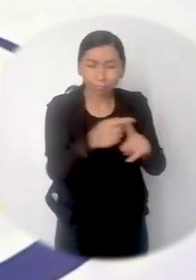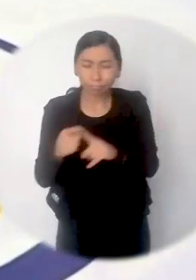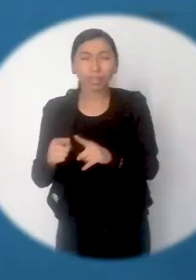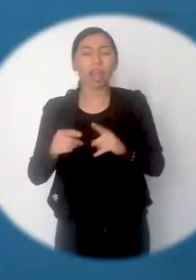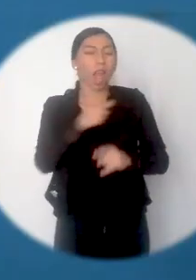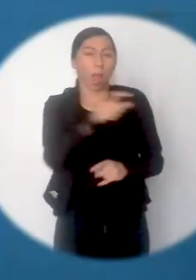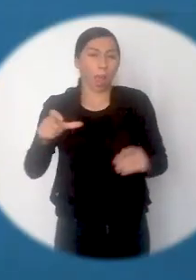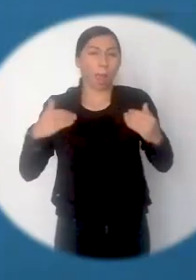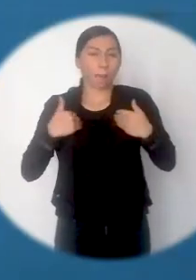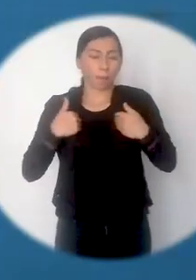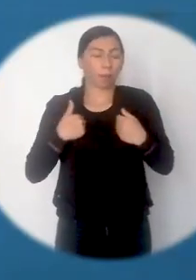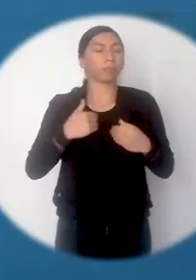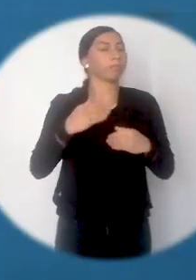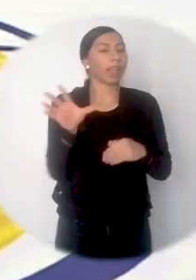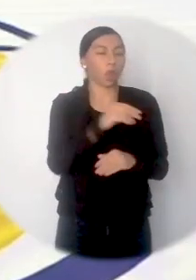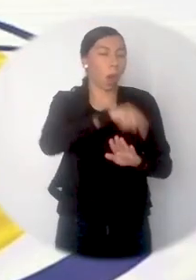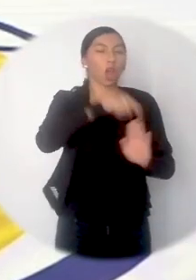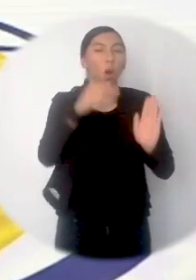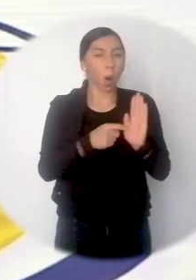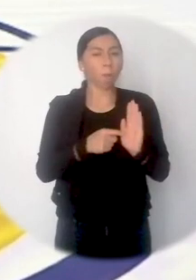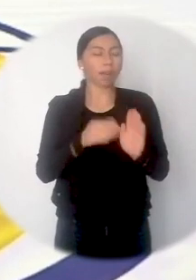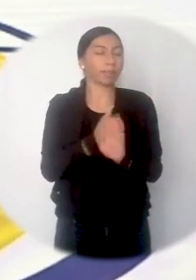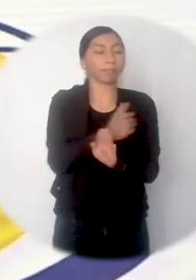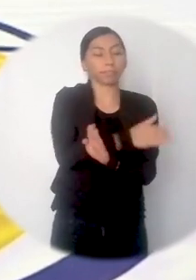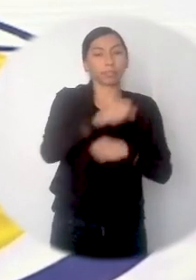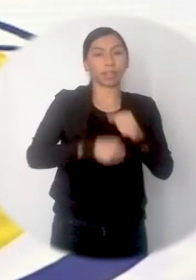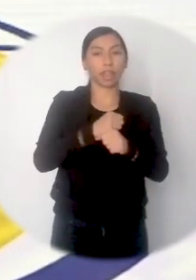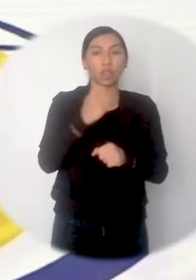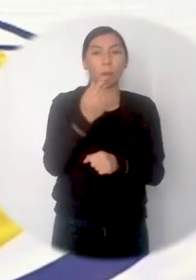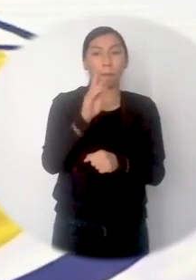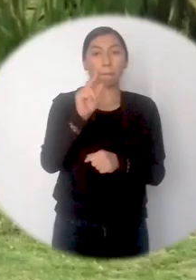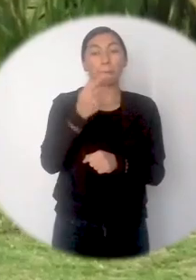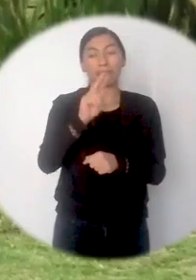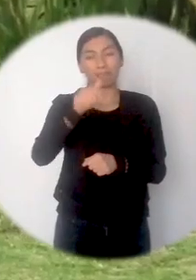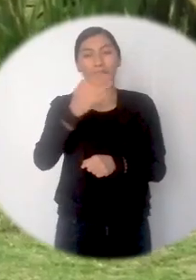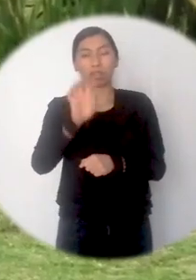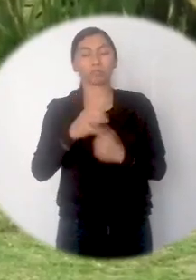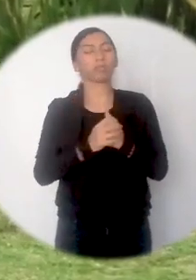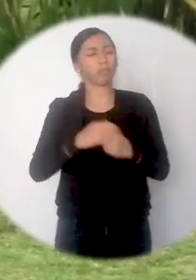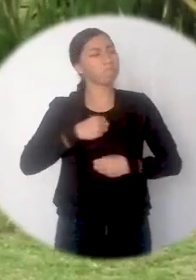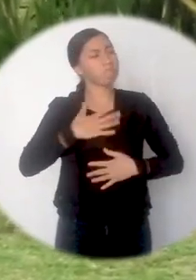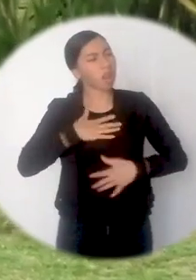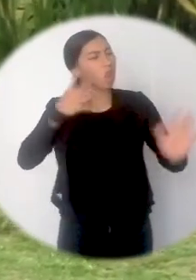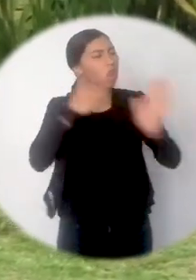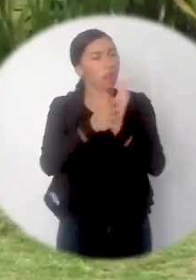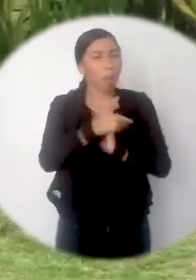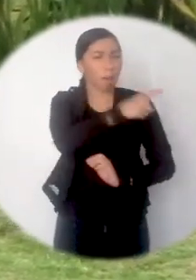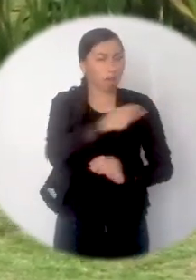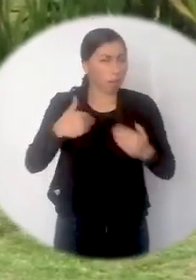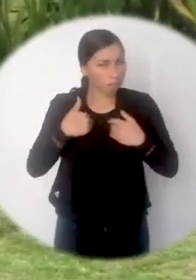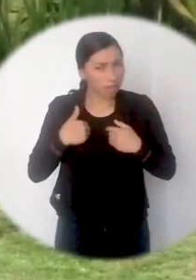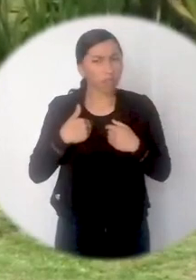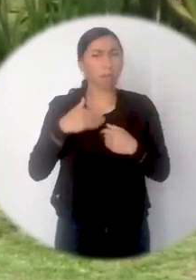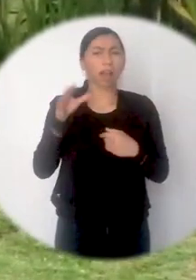asistir y reparar de manera integral a las víctimas del conflicto en la vigencia pasada. Tuvimos la oportunidad de contarle a las víctimas, de contarle al país, a